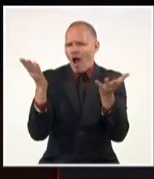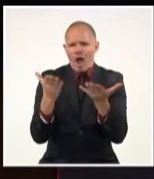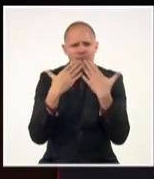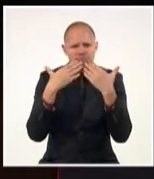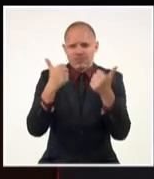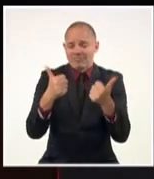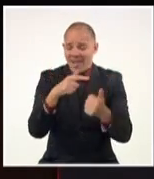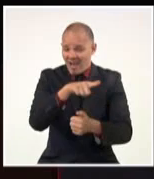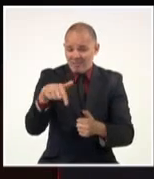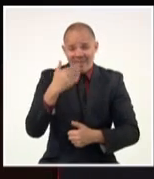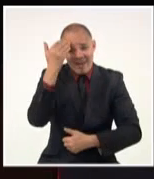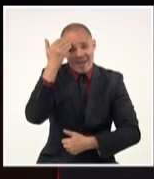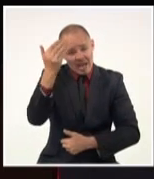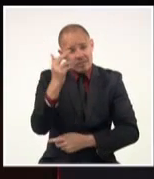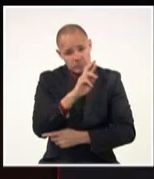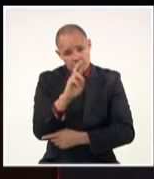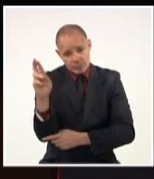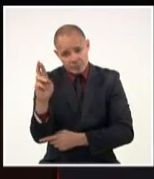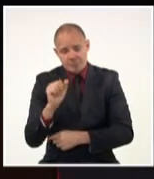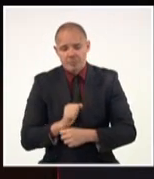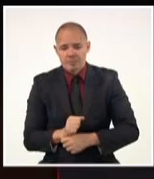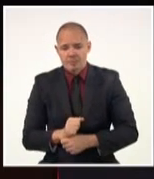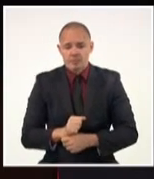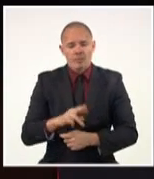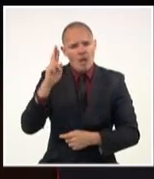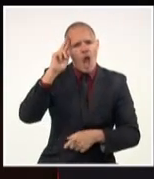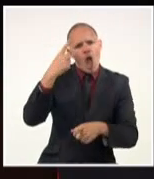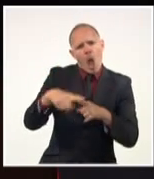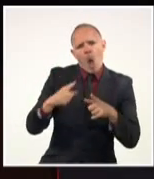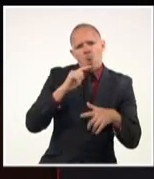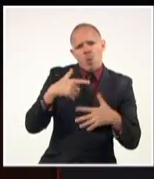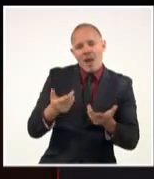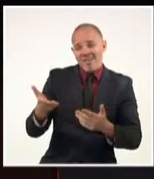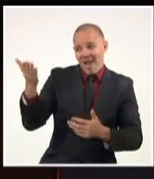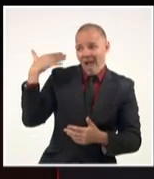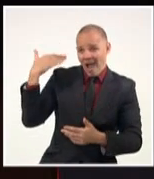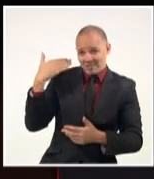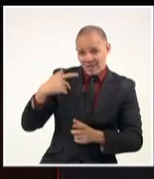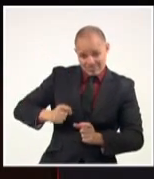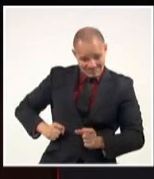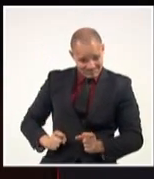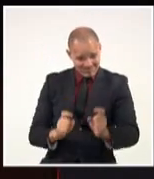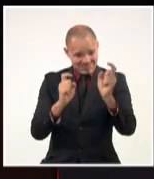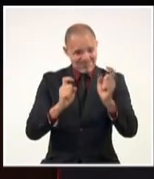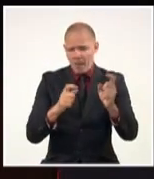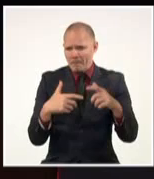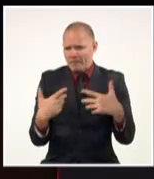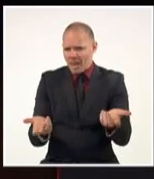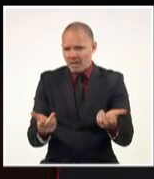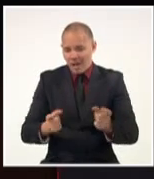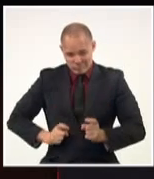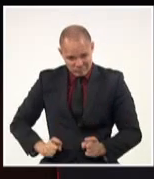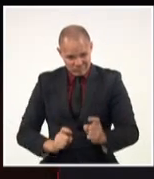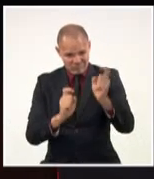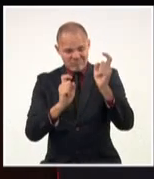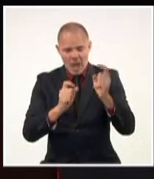revolución que ganó las libertades democráticas para todos los trabajadores, al poner en sus manos la propiedad de los medios